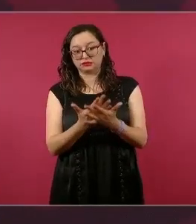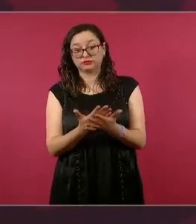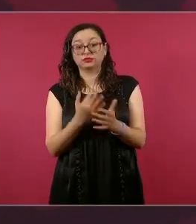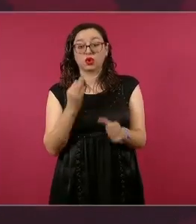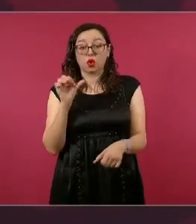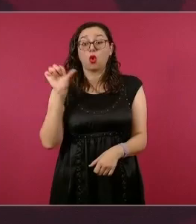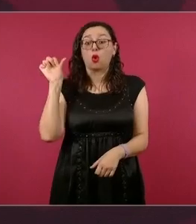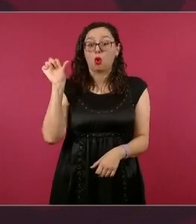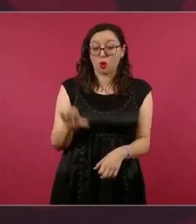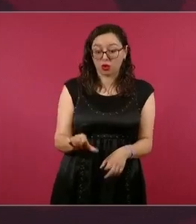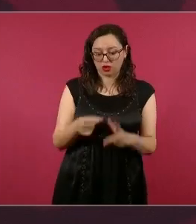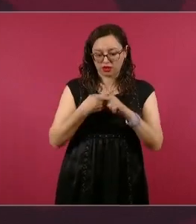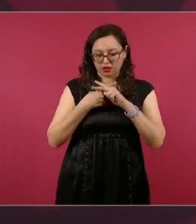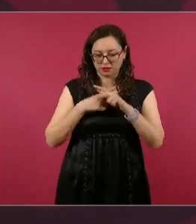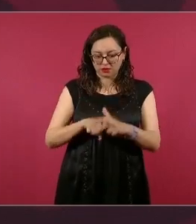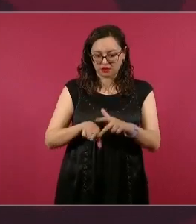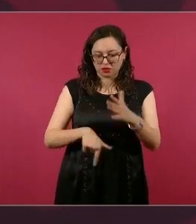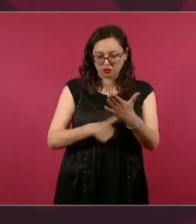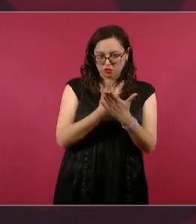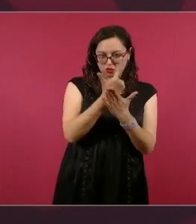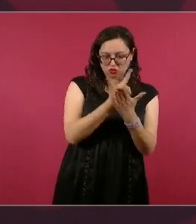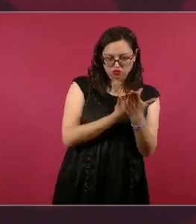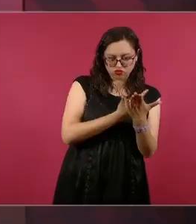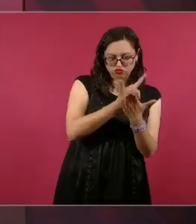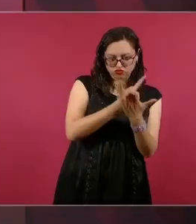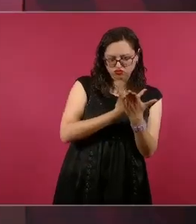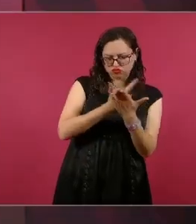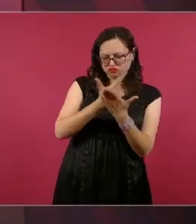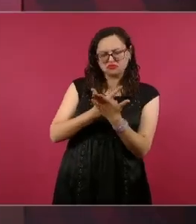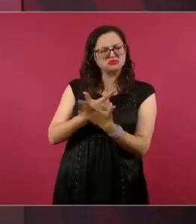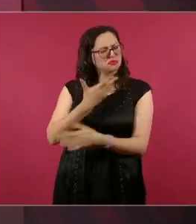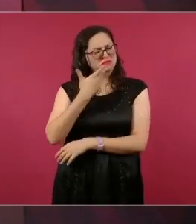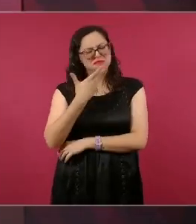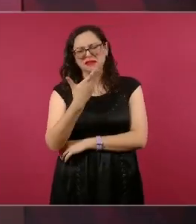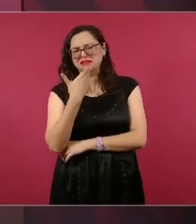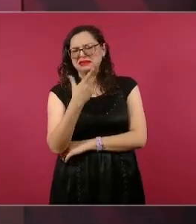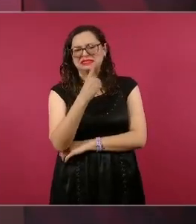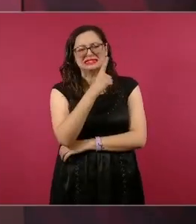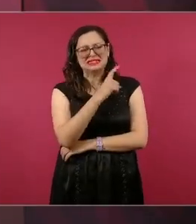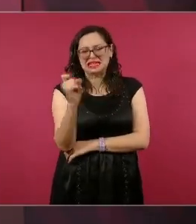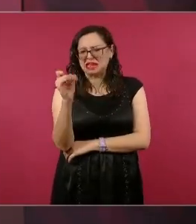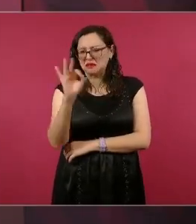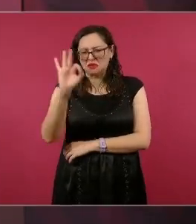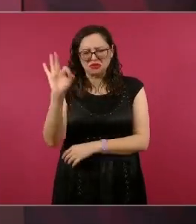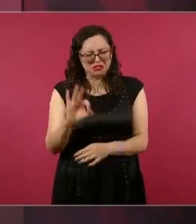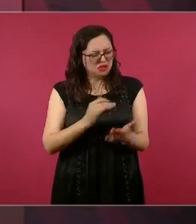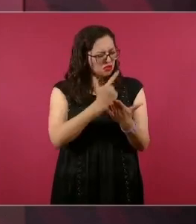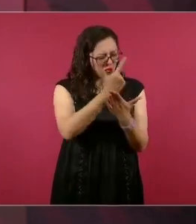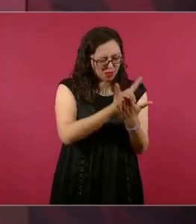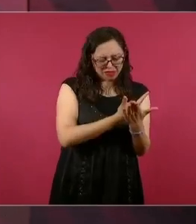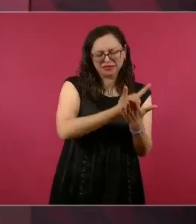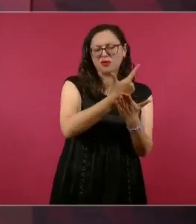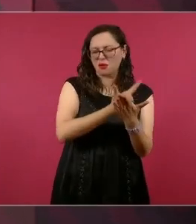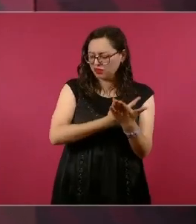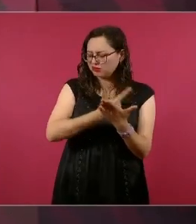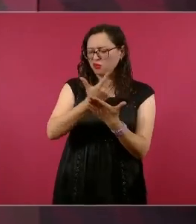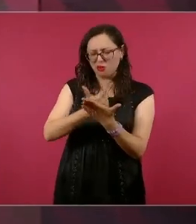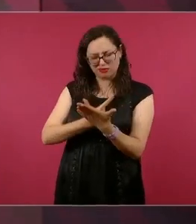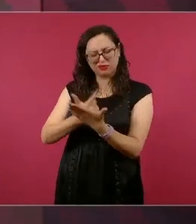los votos, que se cuenten todos los votos que sean necesarios,